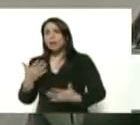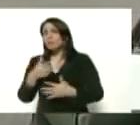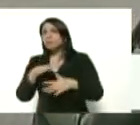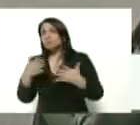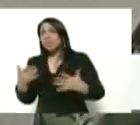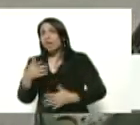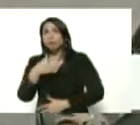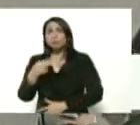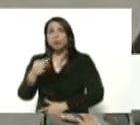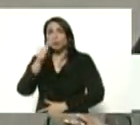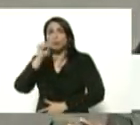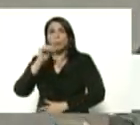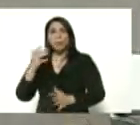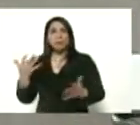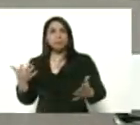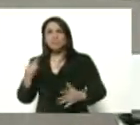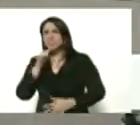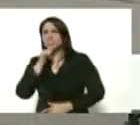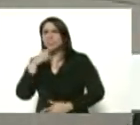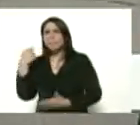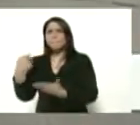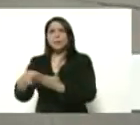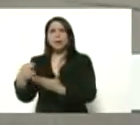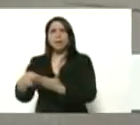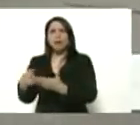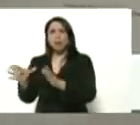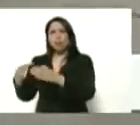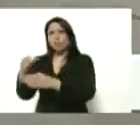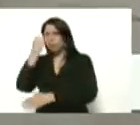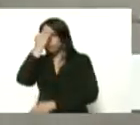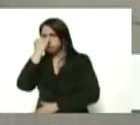tomaban? ¿Quién los financiaba?